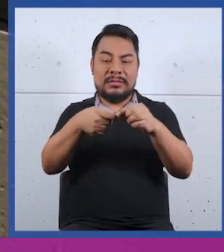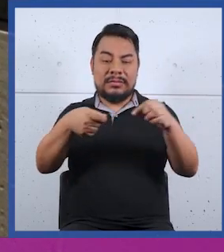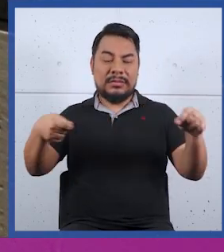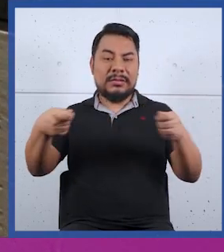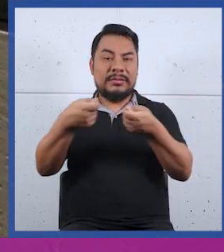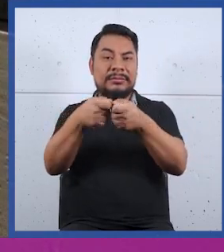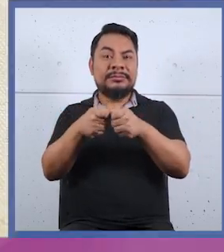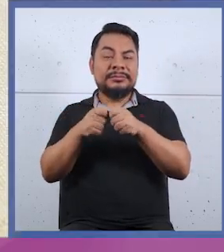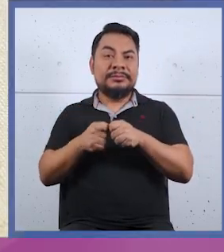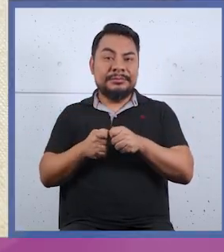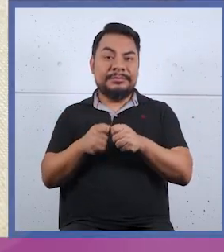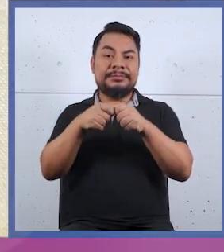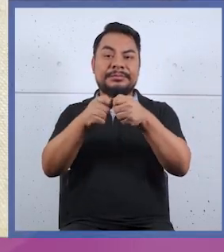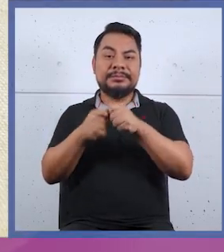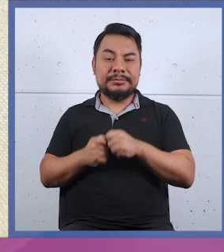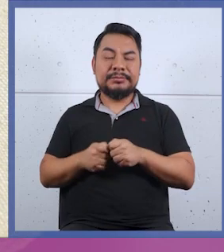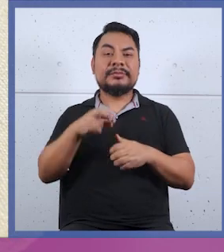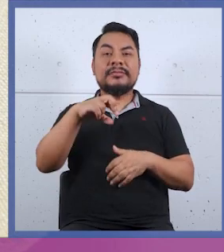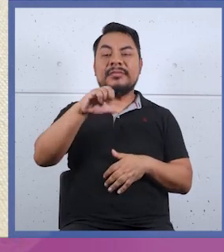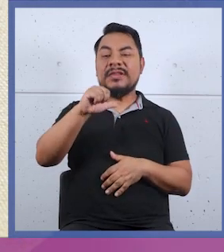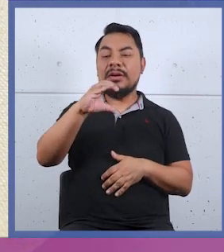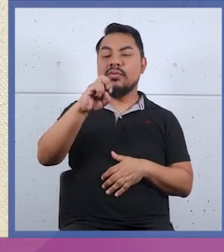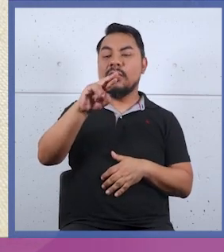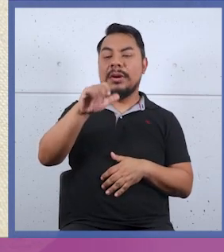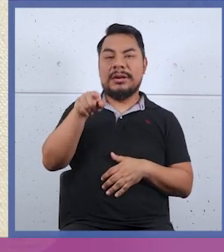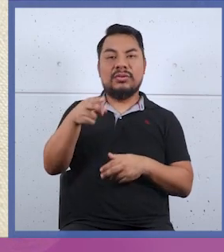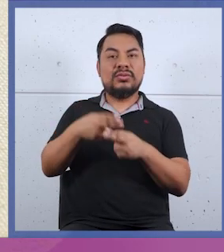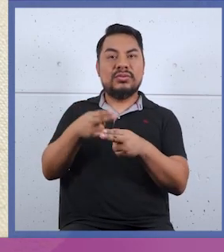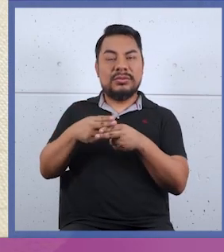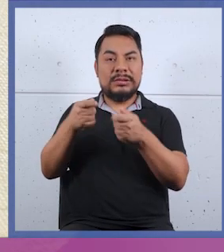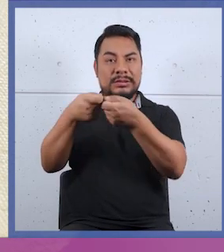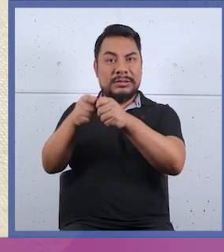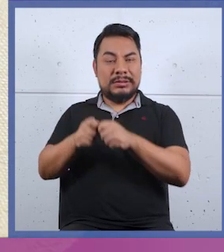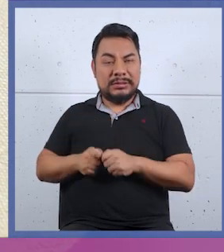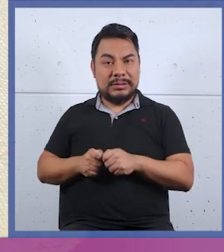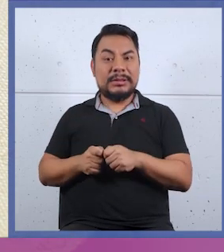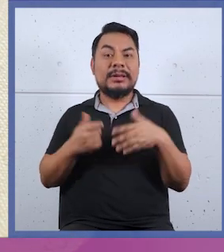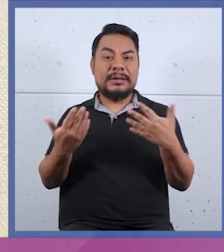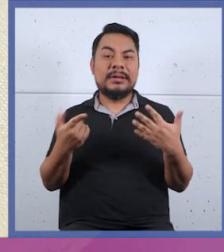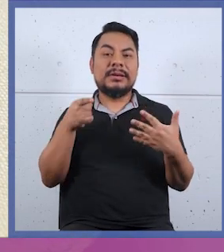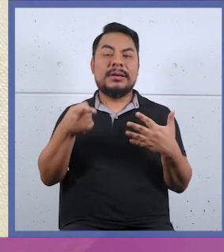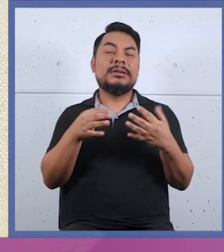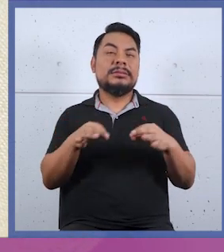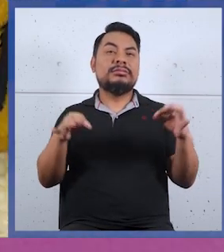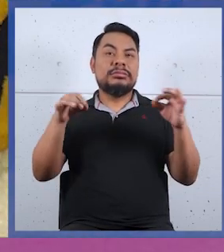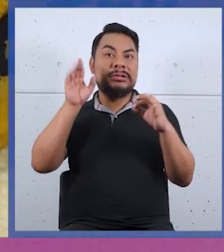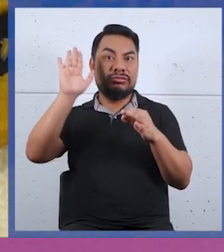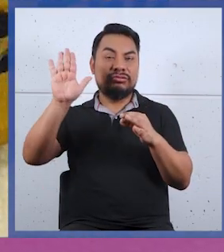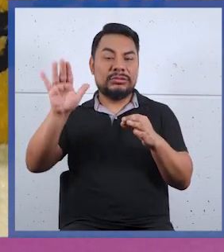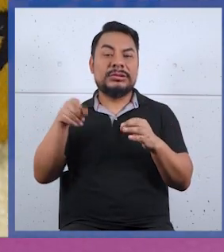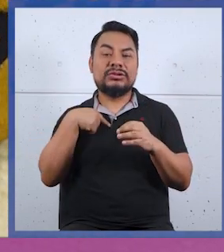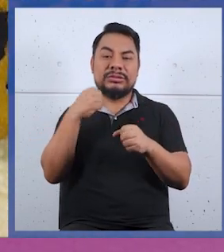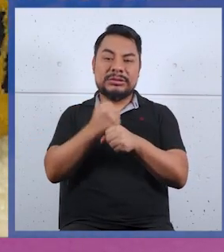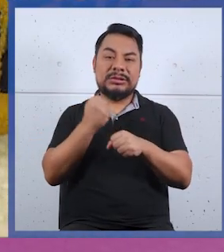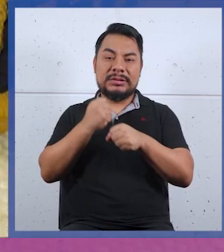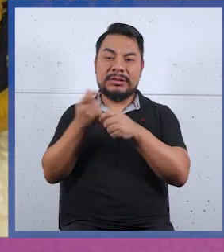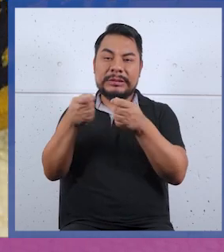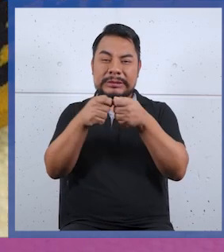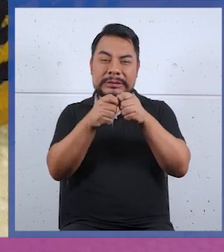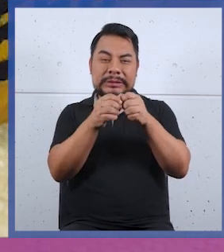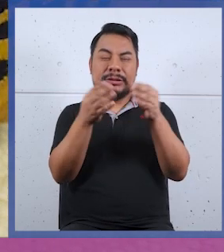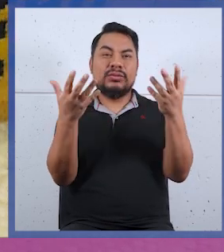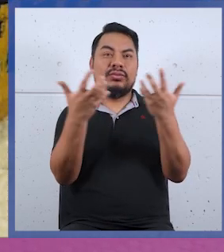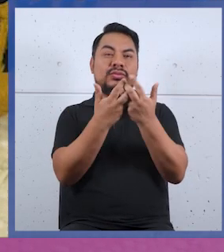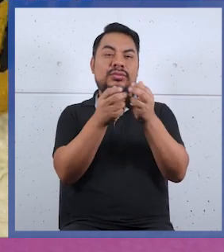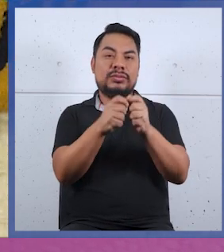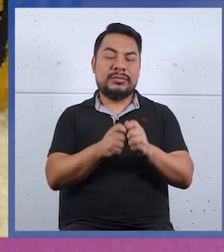que nosotros ya, paja palma macora, que bueno, es importada esa paja a la que yo lo trabajo. Mi obra pues,